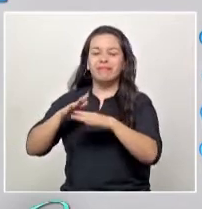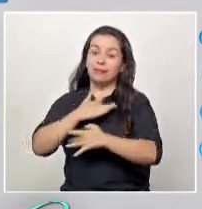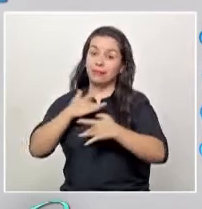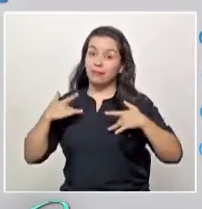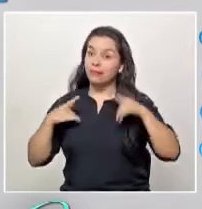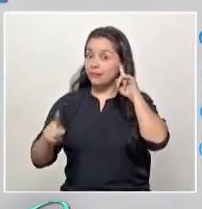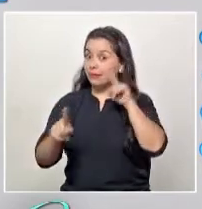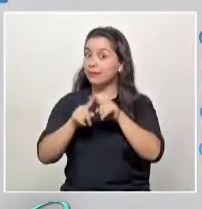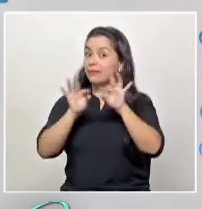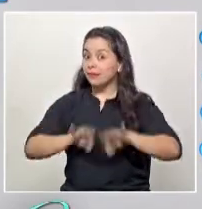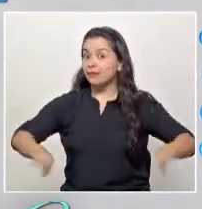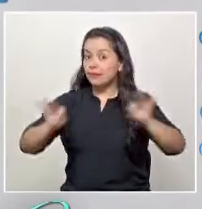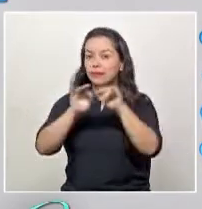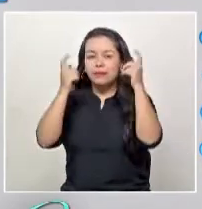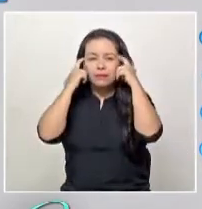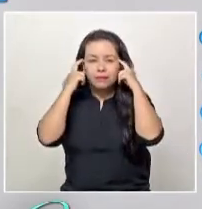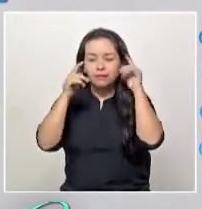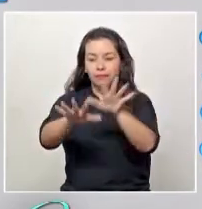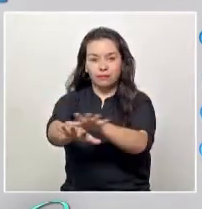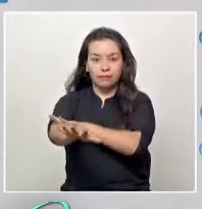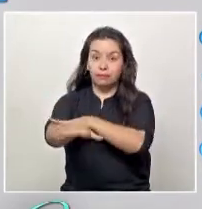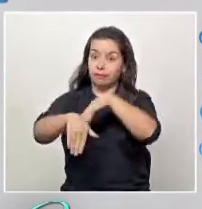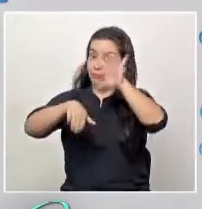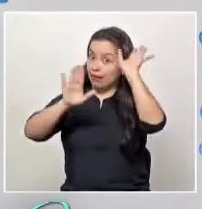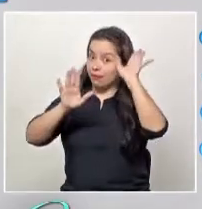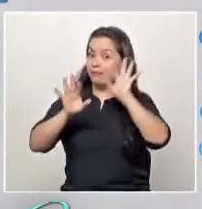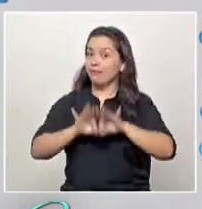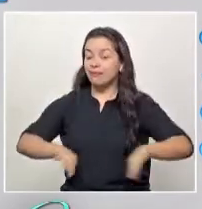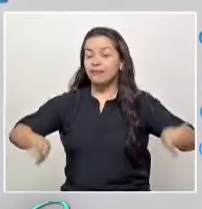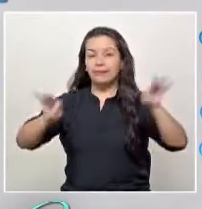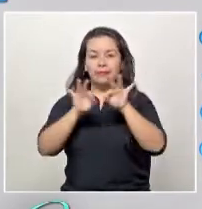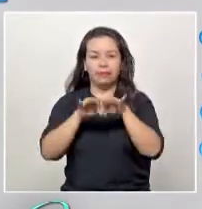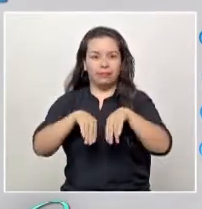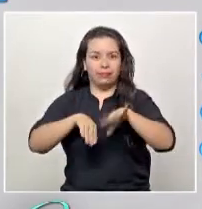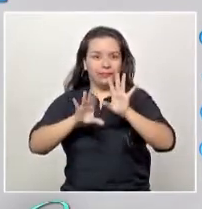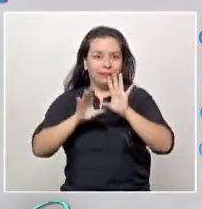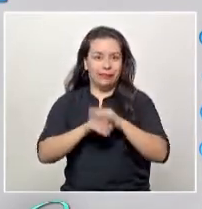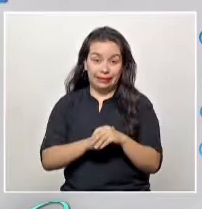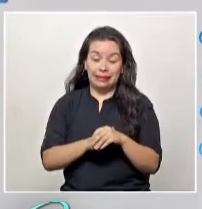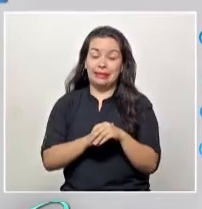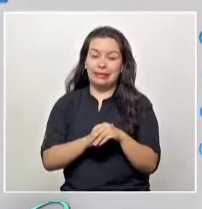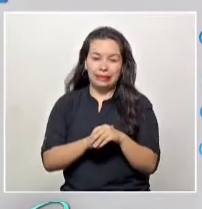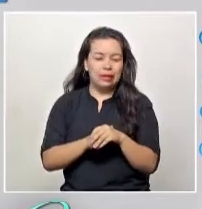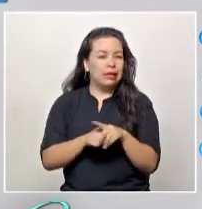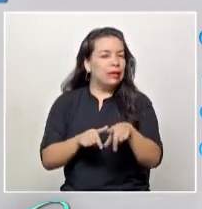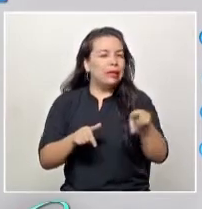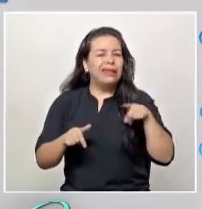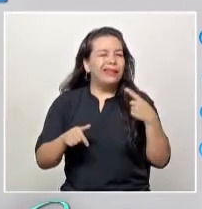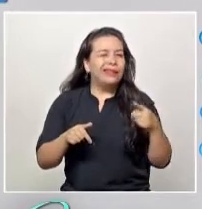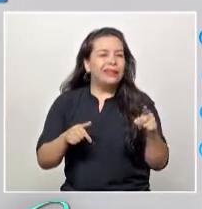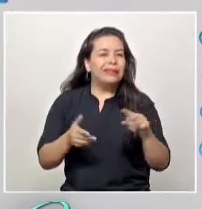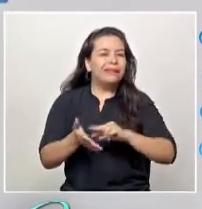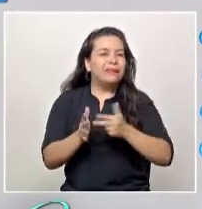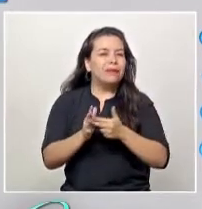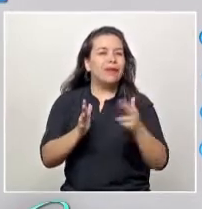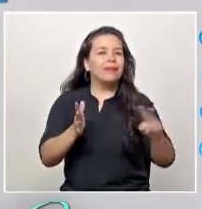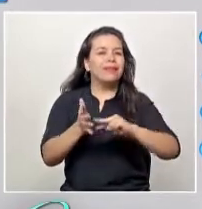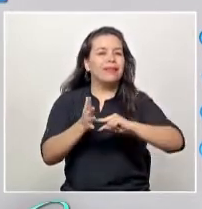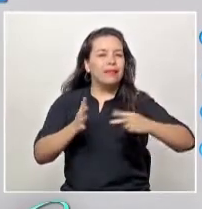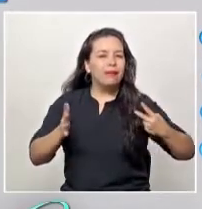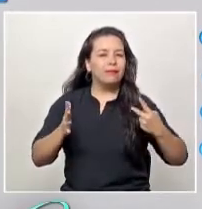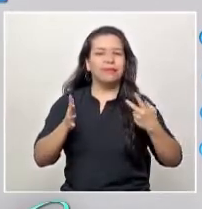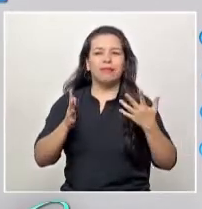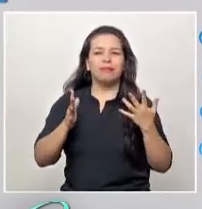porque la salud mental, la salud emocional, indiscutiblemente es una técnica, una